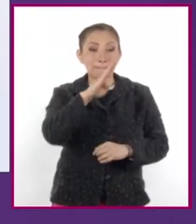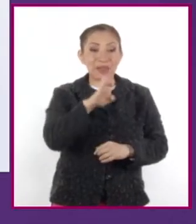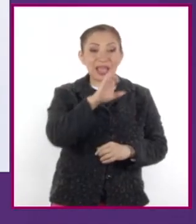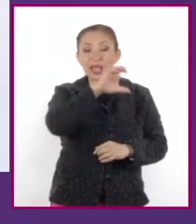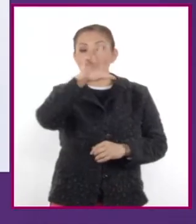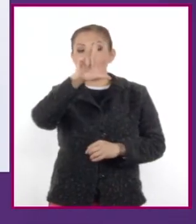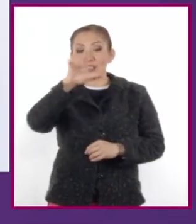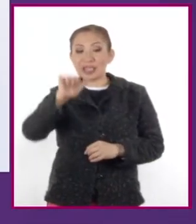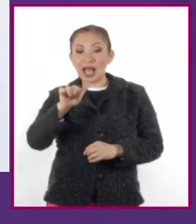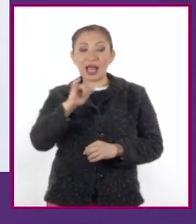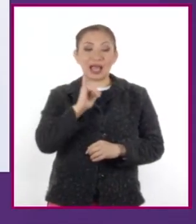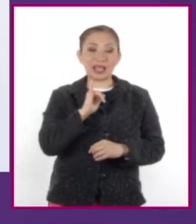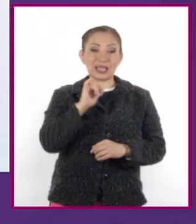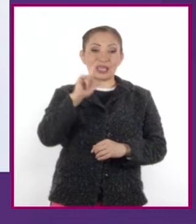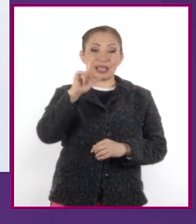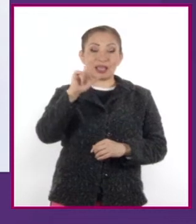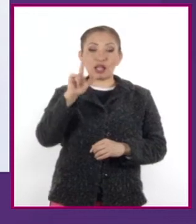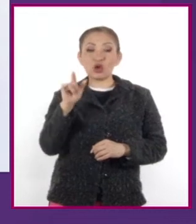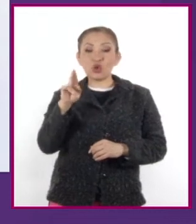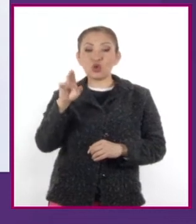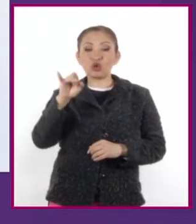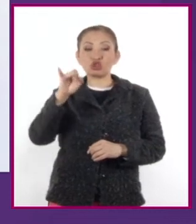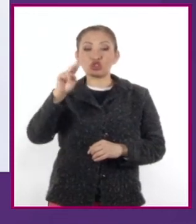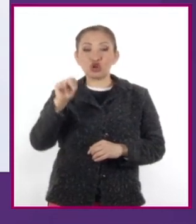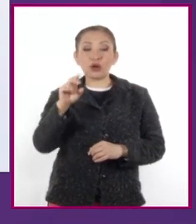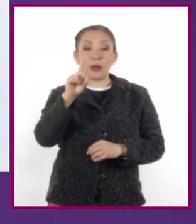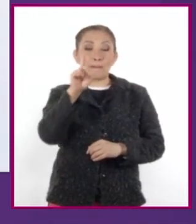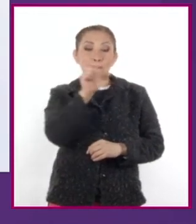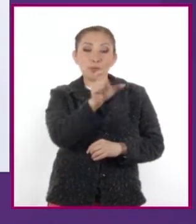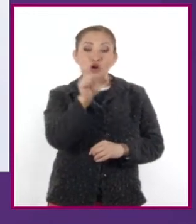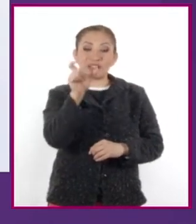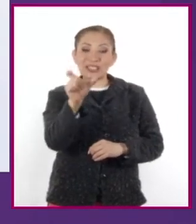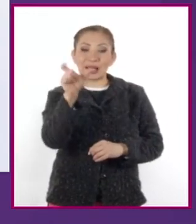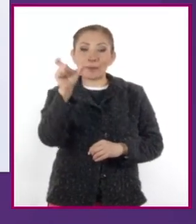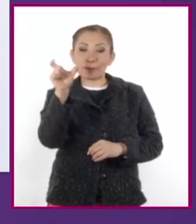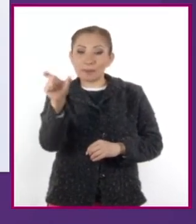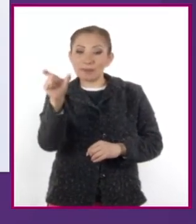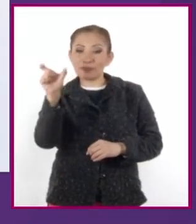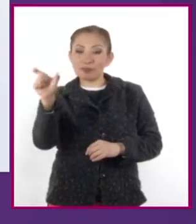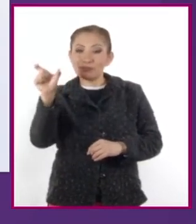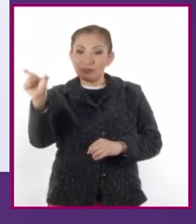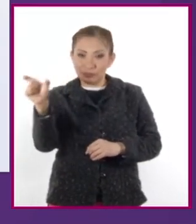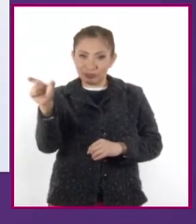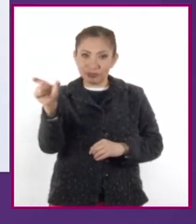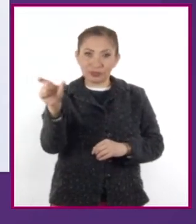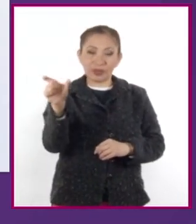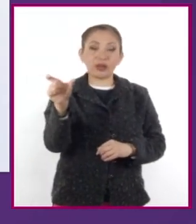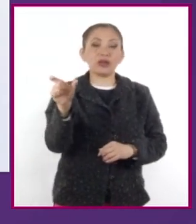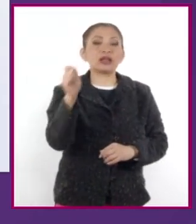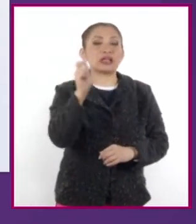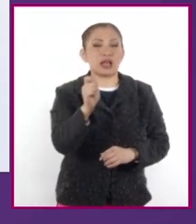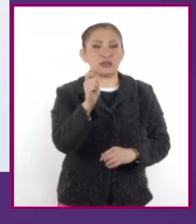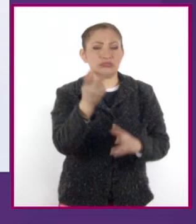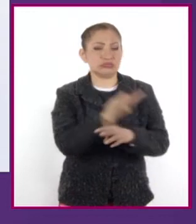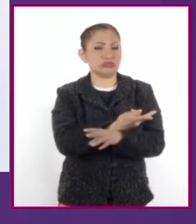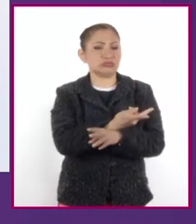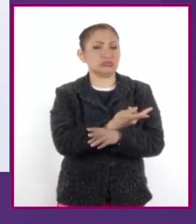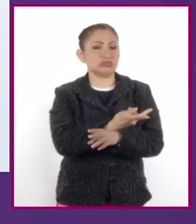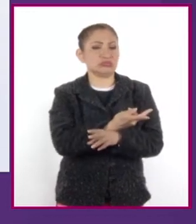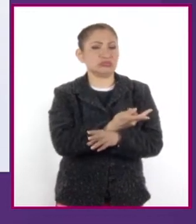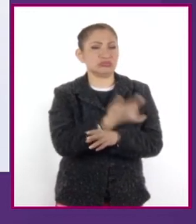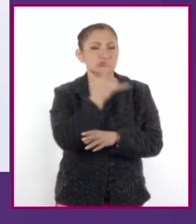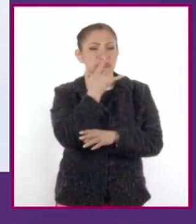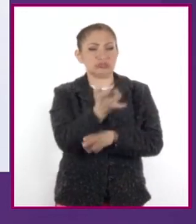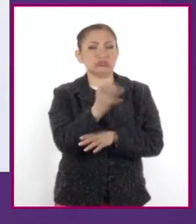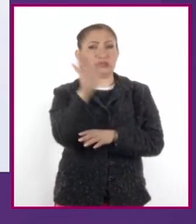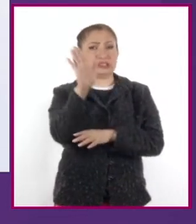Bella ilusión por quien alegre muero. ¿Aquí algo pasó? Sí.